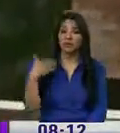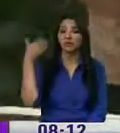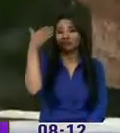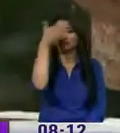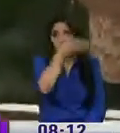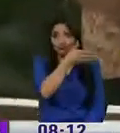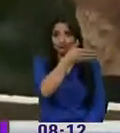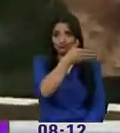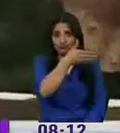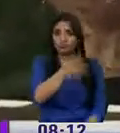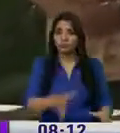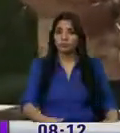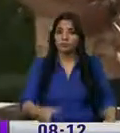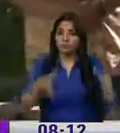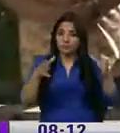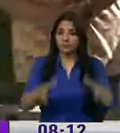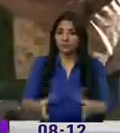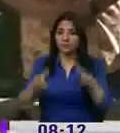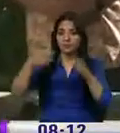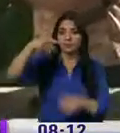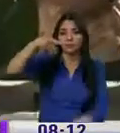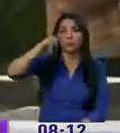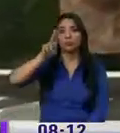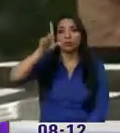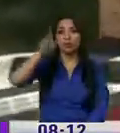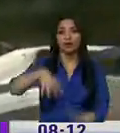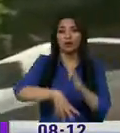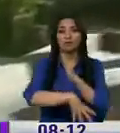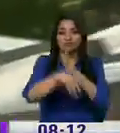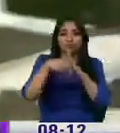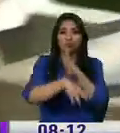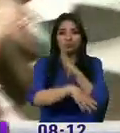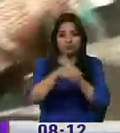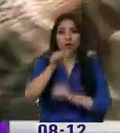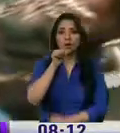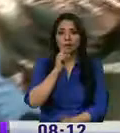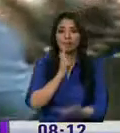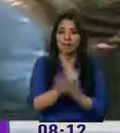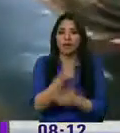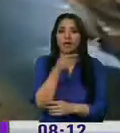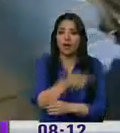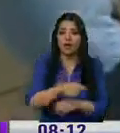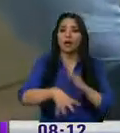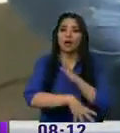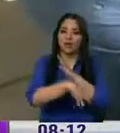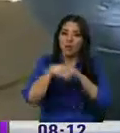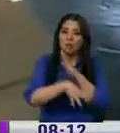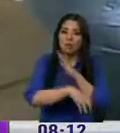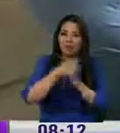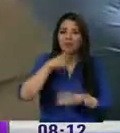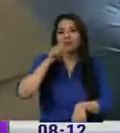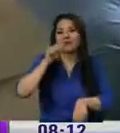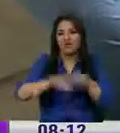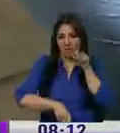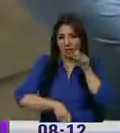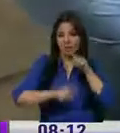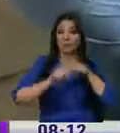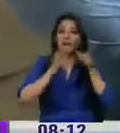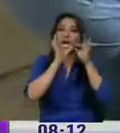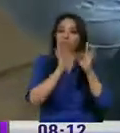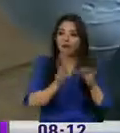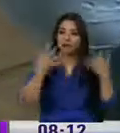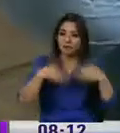los tanques de la pulida que es de donde se bombea y en verdad allí estaba una bomba de malas canciones que ya se arregló